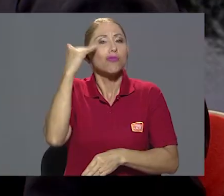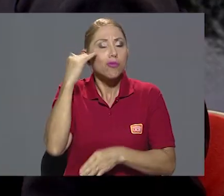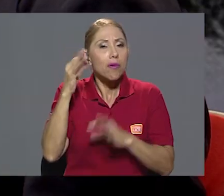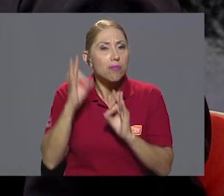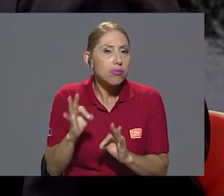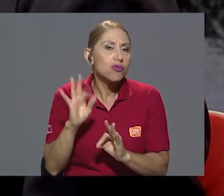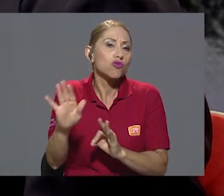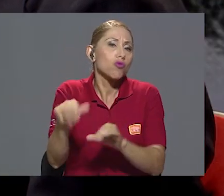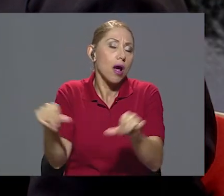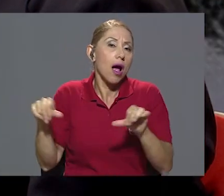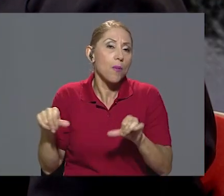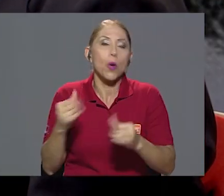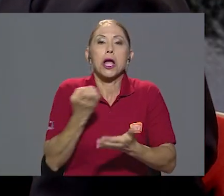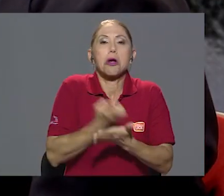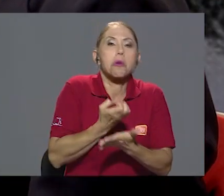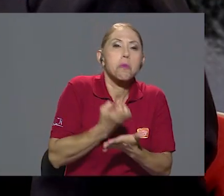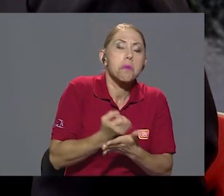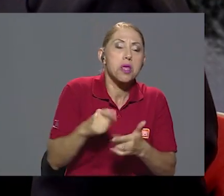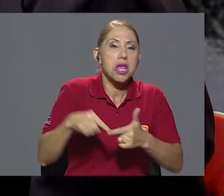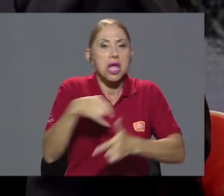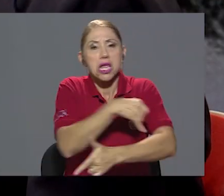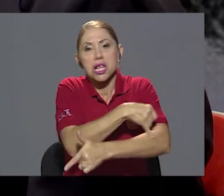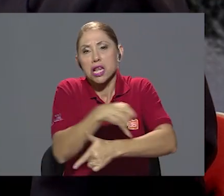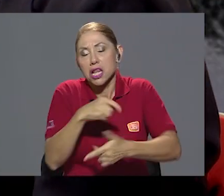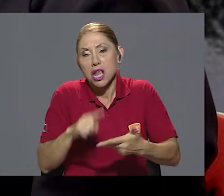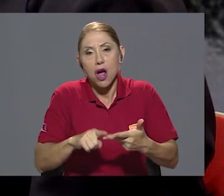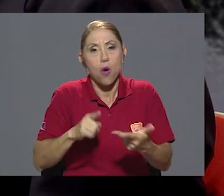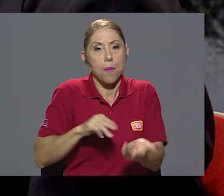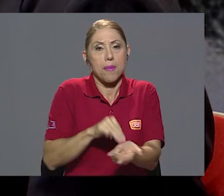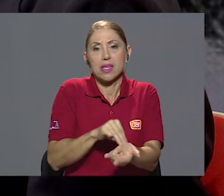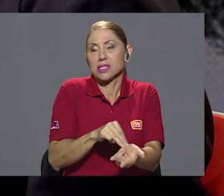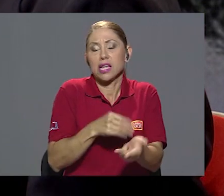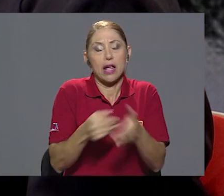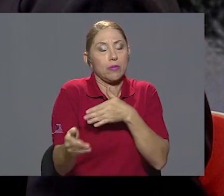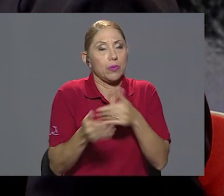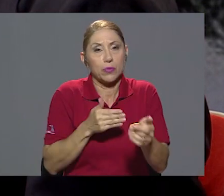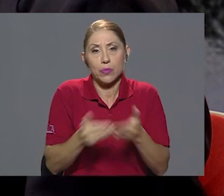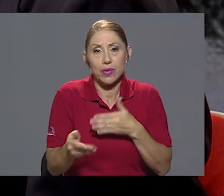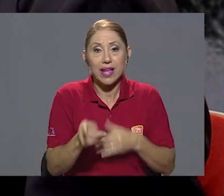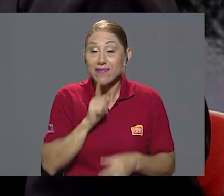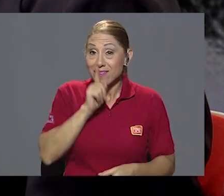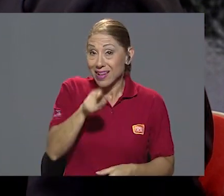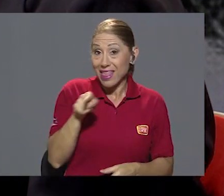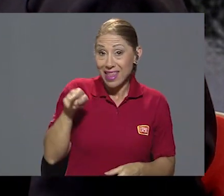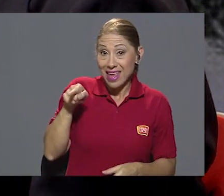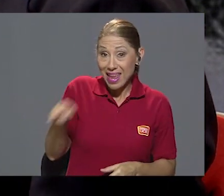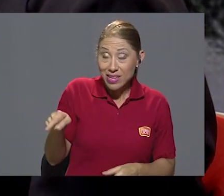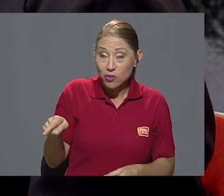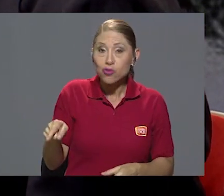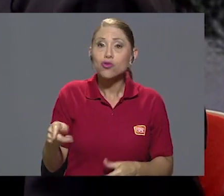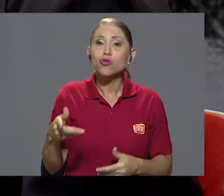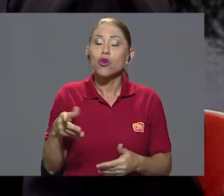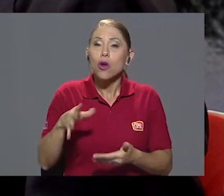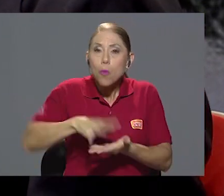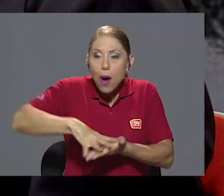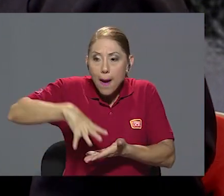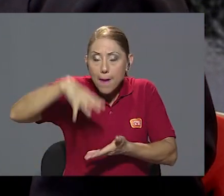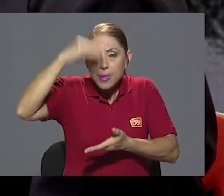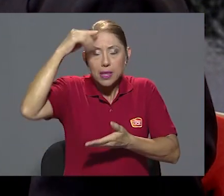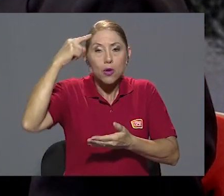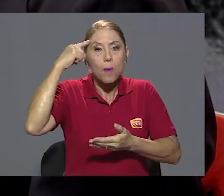campo específico, economía, ingeniería, medicina, etc. Es decir, en principio no tienen formación